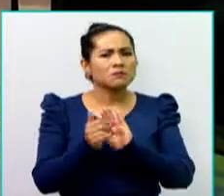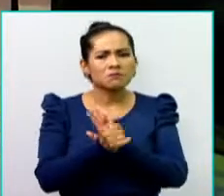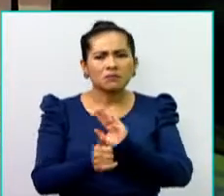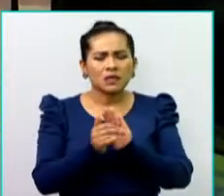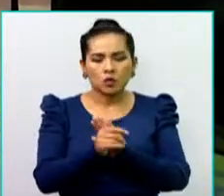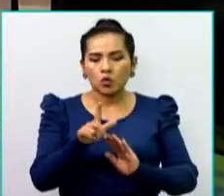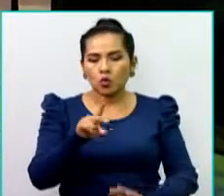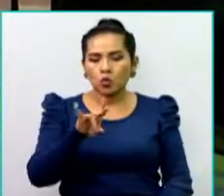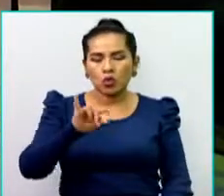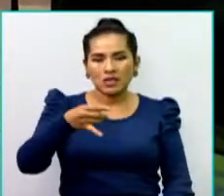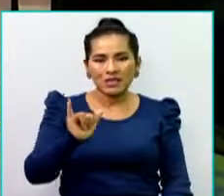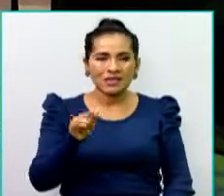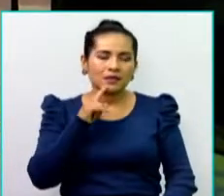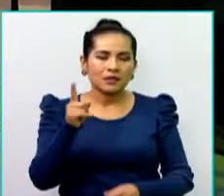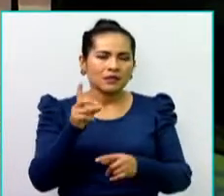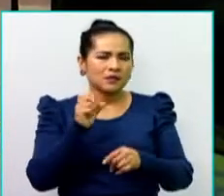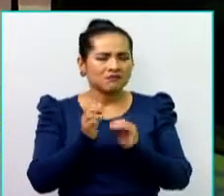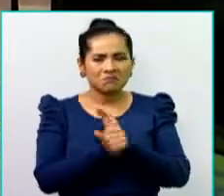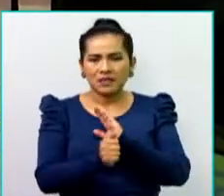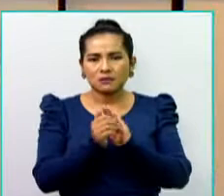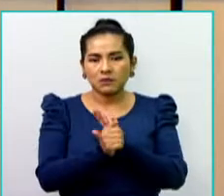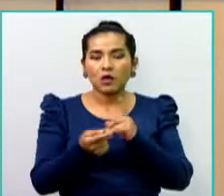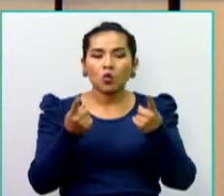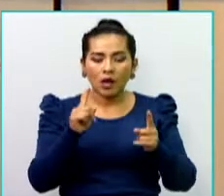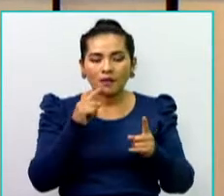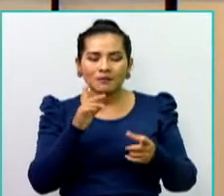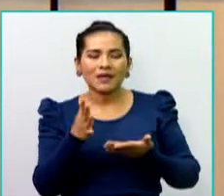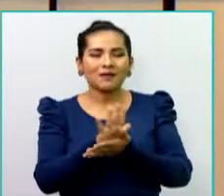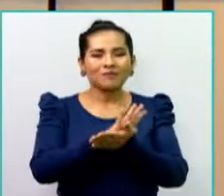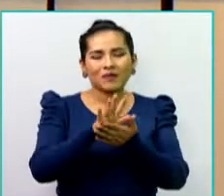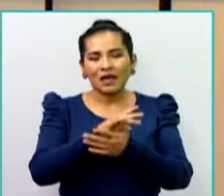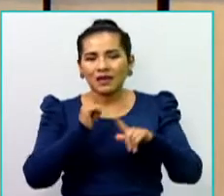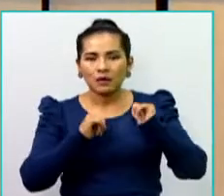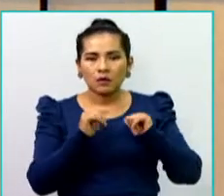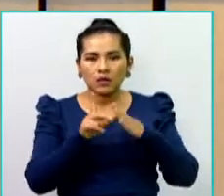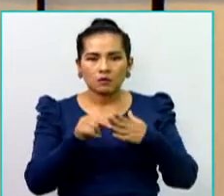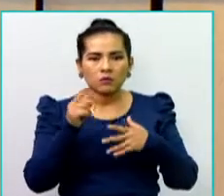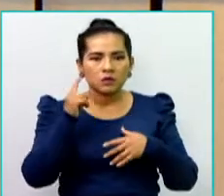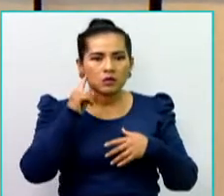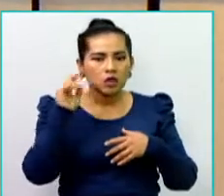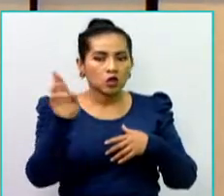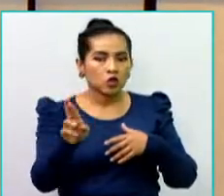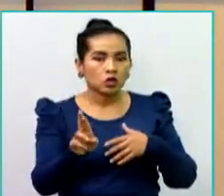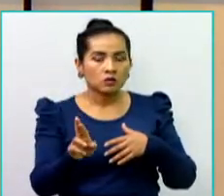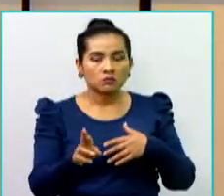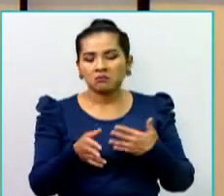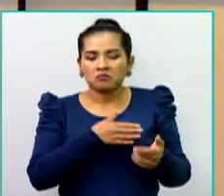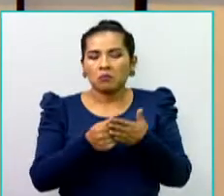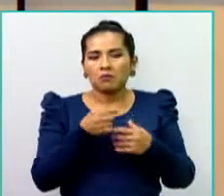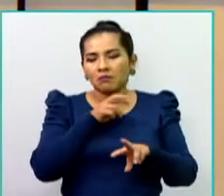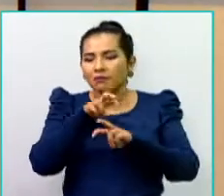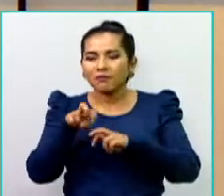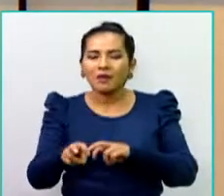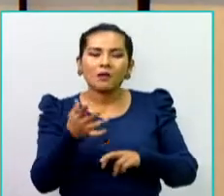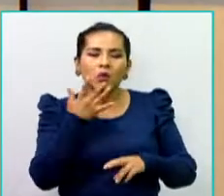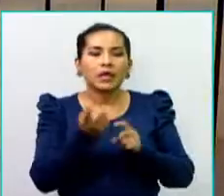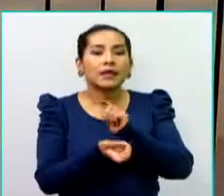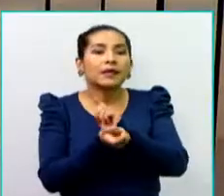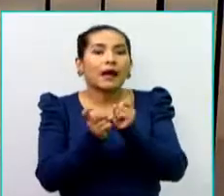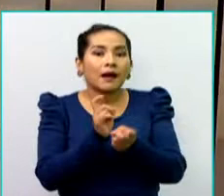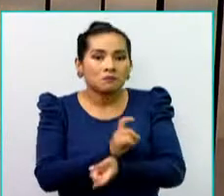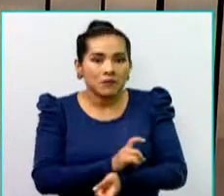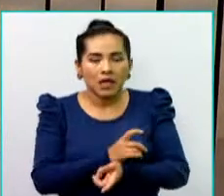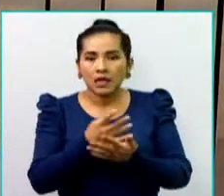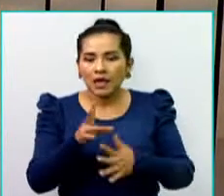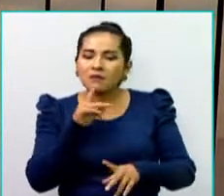es un capísimo improvisando. De pronto estás en plena función, suena un teléfono y él se baja del escenario, agarra el teléfono, ¿no? Pregunta